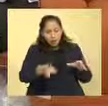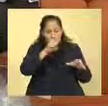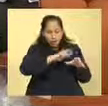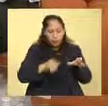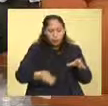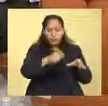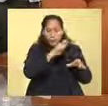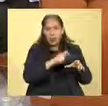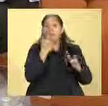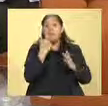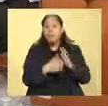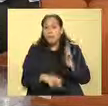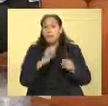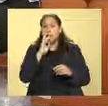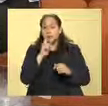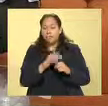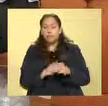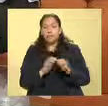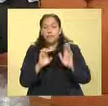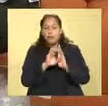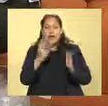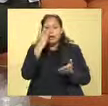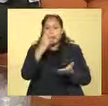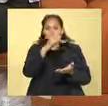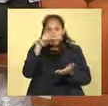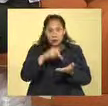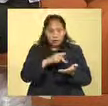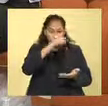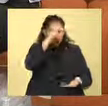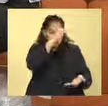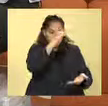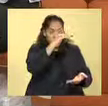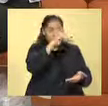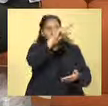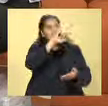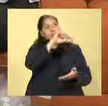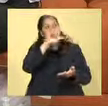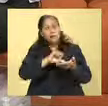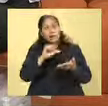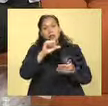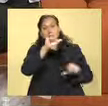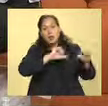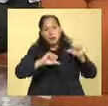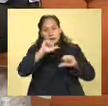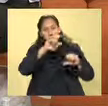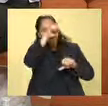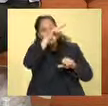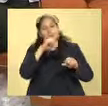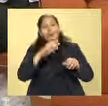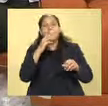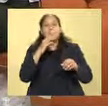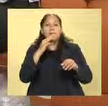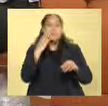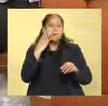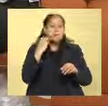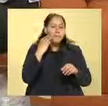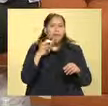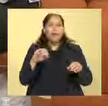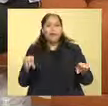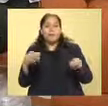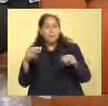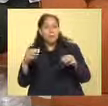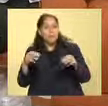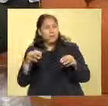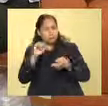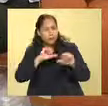compras a granel. Okay. O sea, si compras 3 kilos, por ejemplo, en la Central de Abastos, en la Merced o en grandes mercados, te vas a